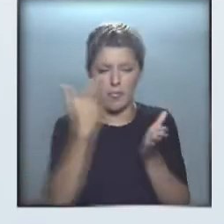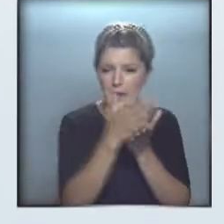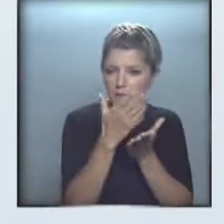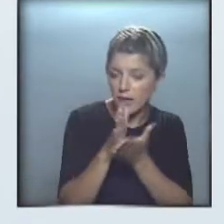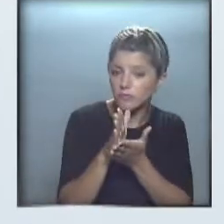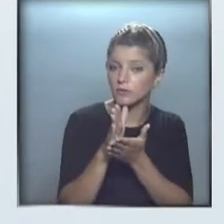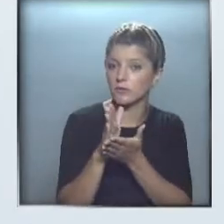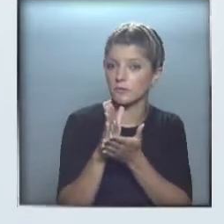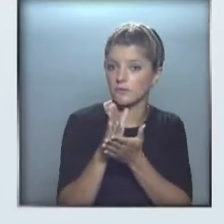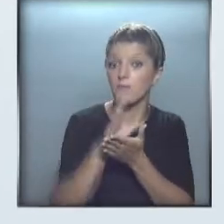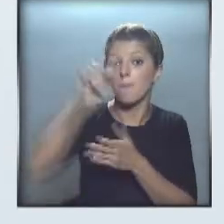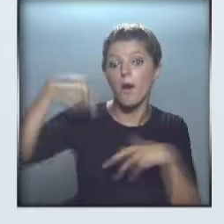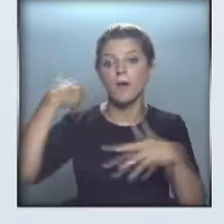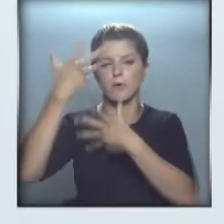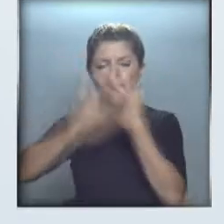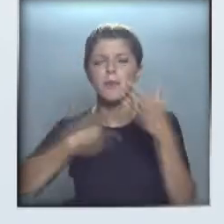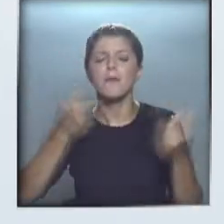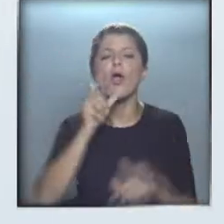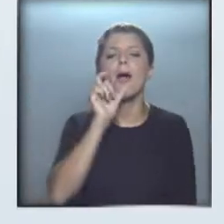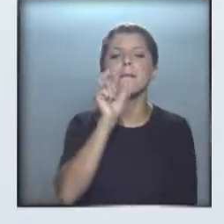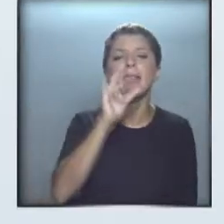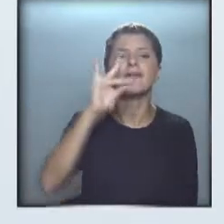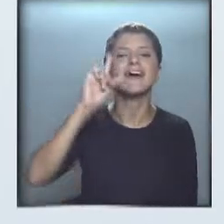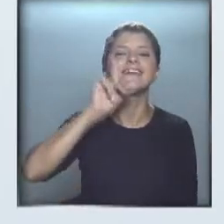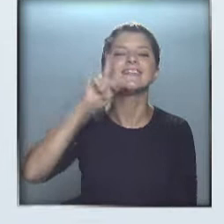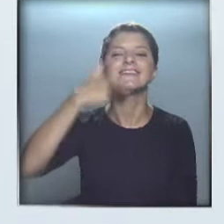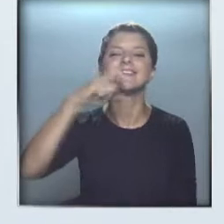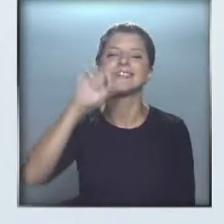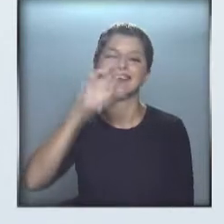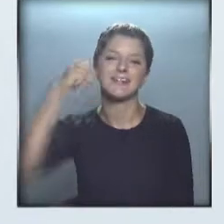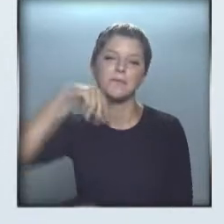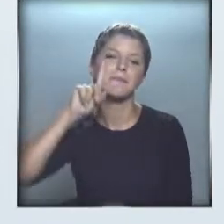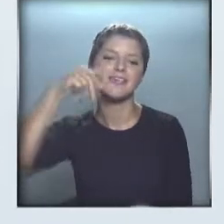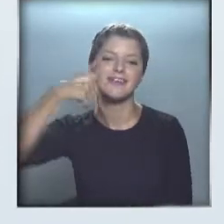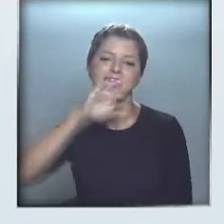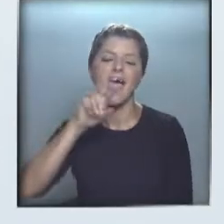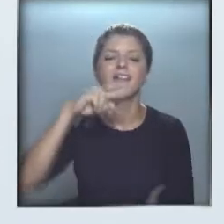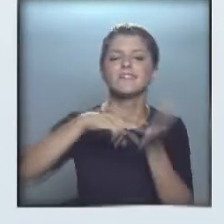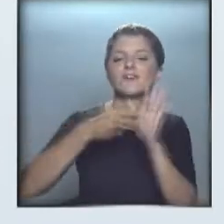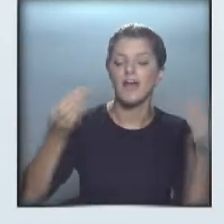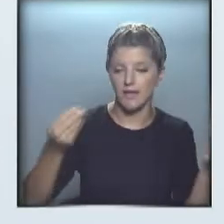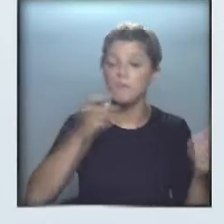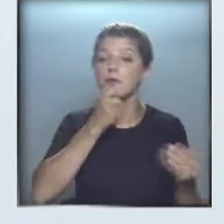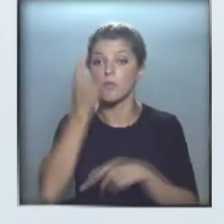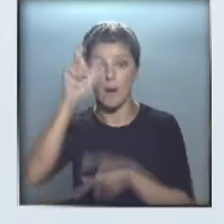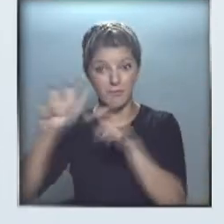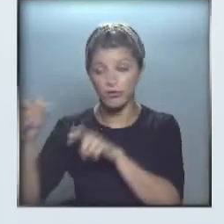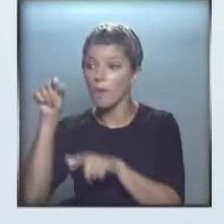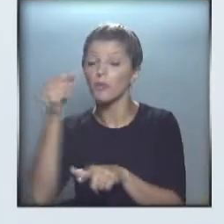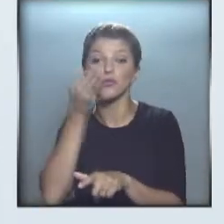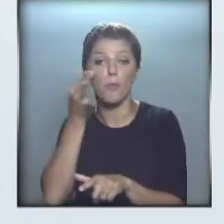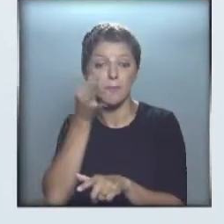discriminación. ¿Qué significa discriminar? Discriminamos cuando damos trato de inferioridad a una persona o colectividad por causa de su